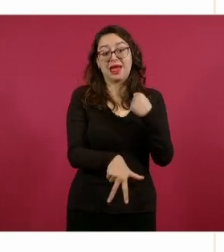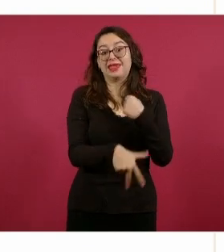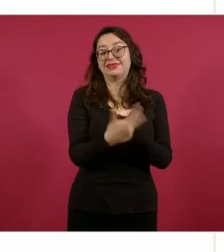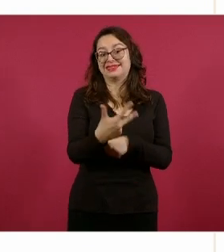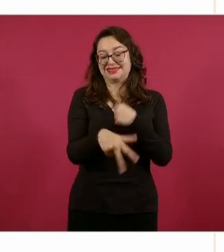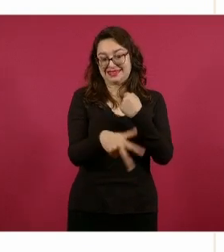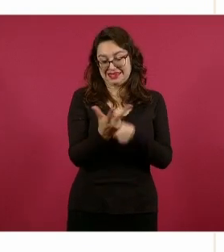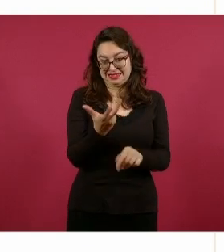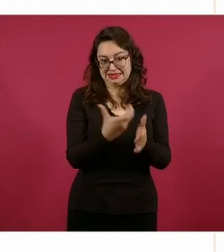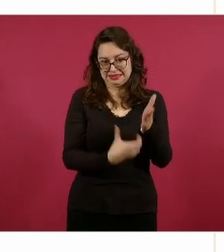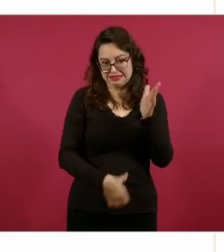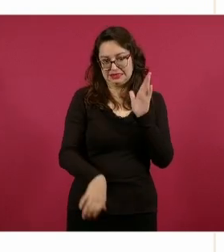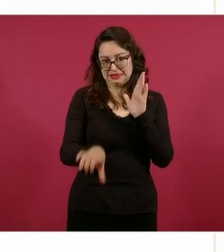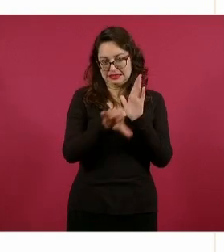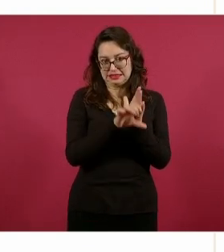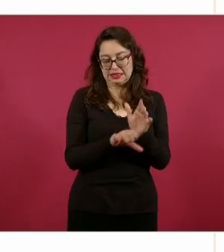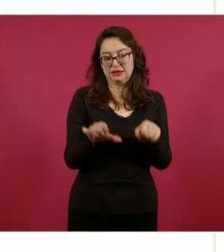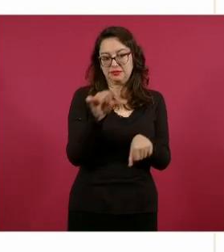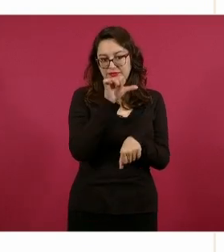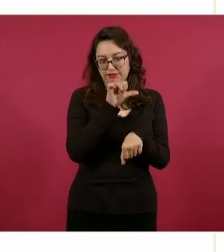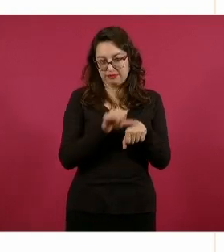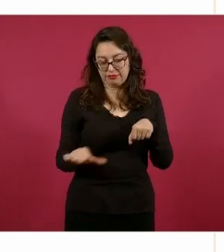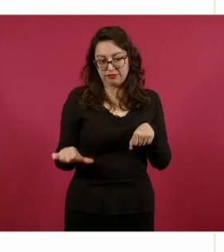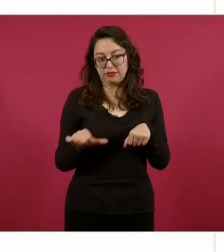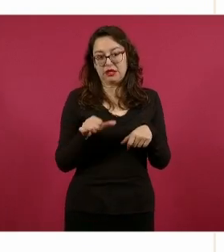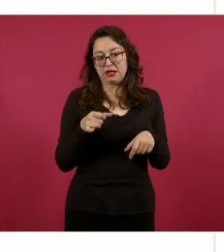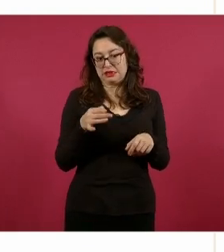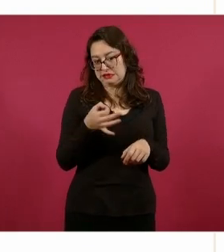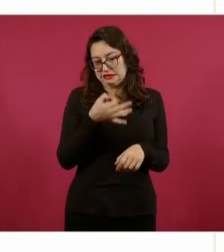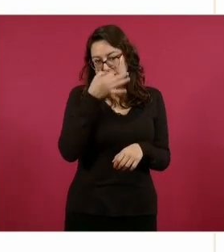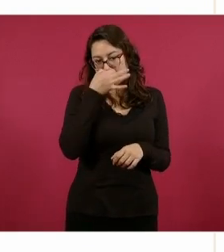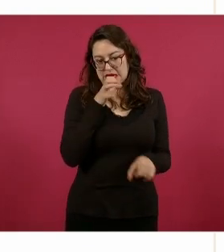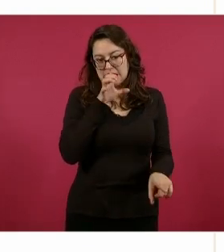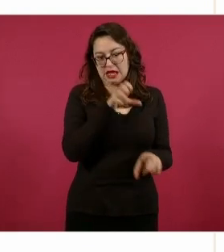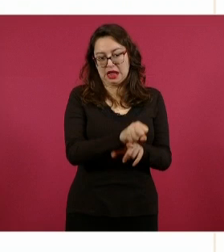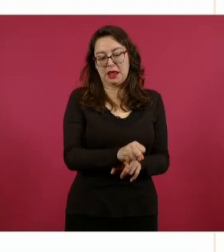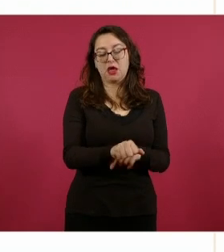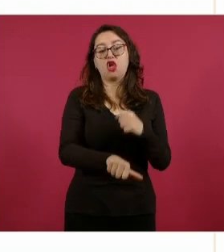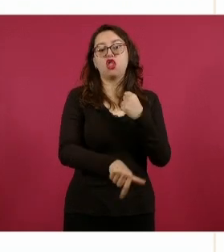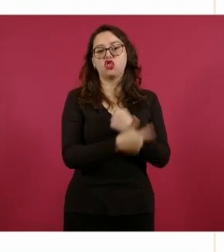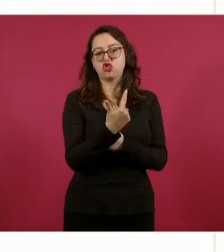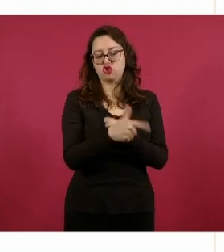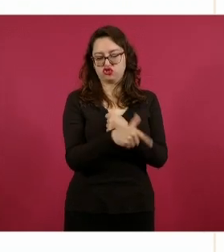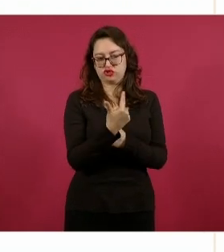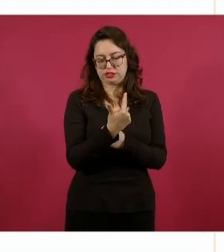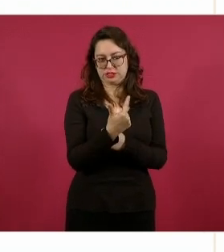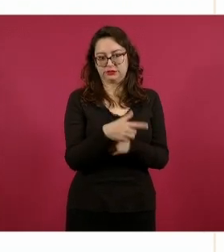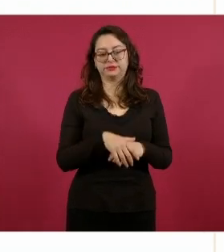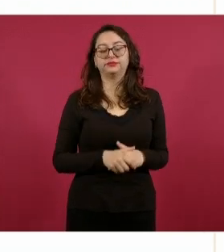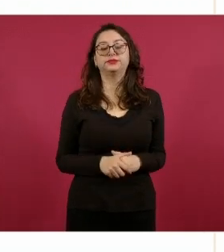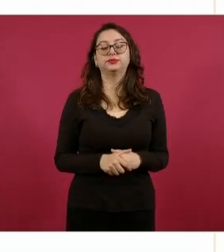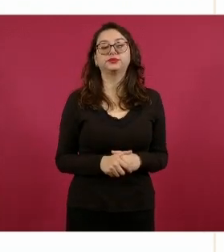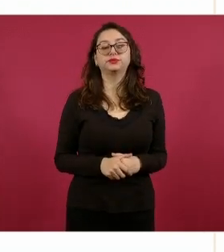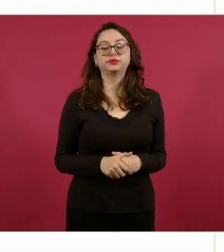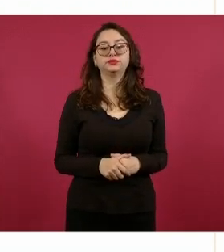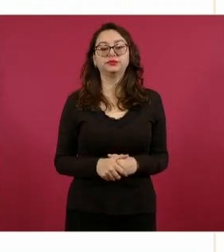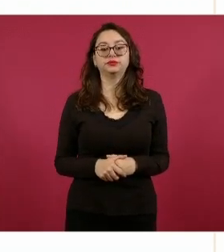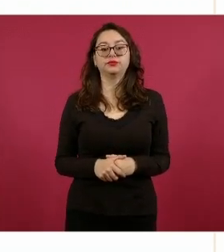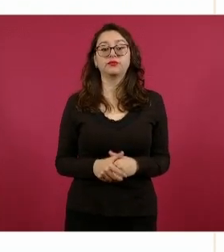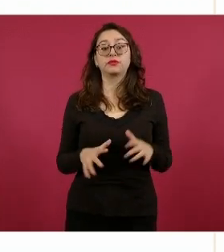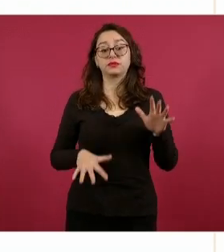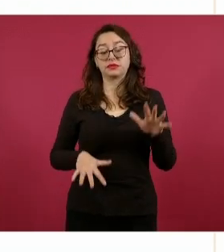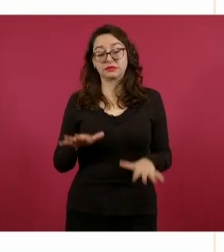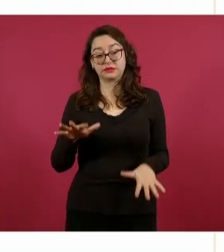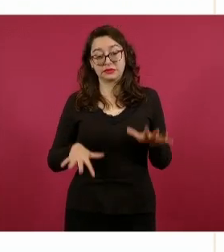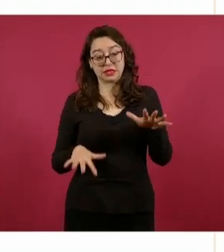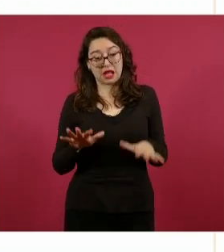se están atendiendo. Vamos a llegar a 12 para el 21 de marzo. Los que a veces se